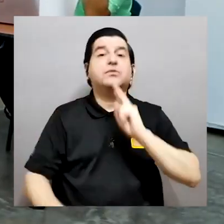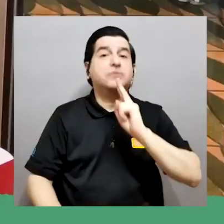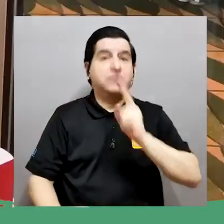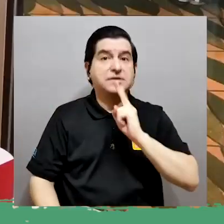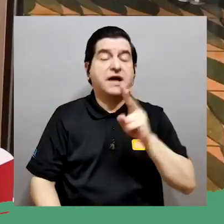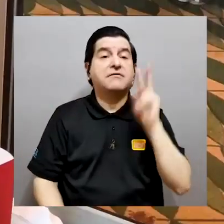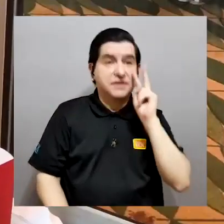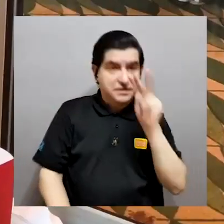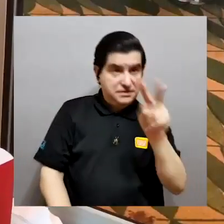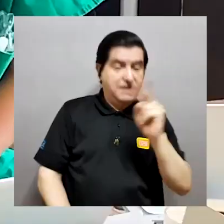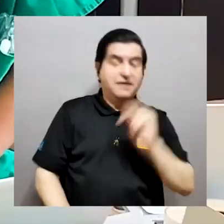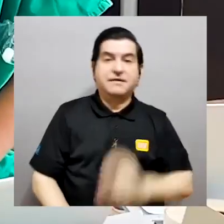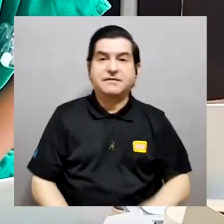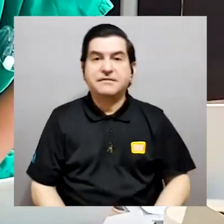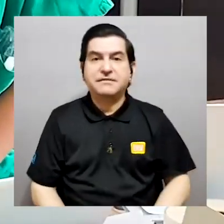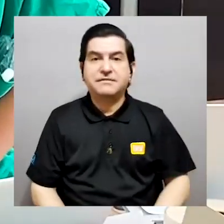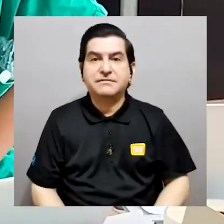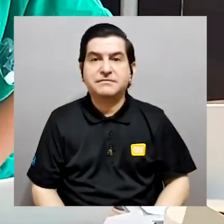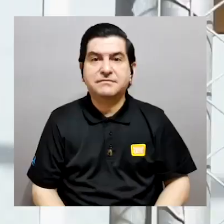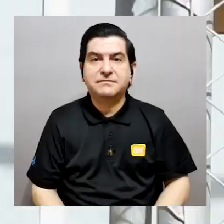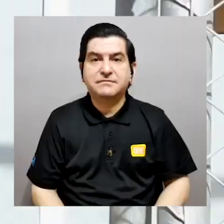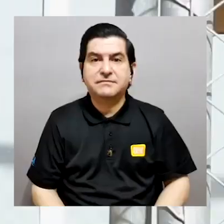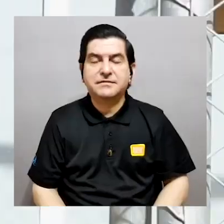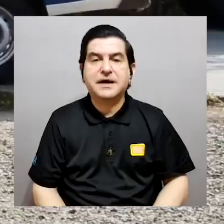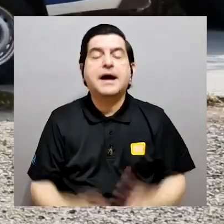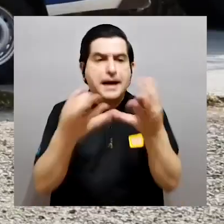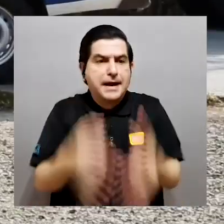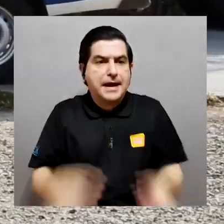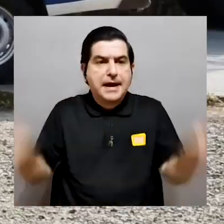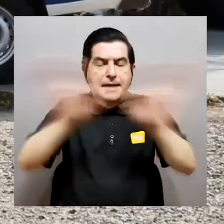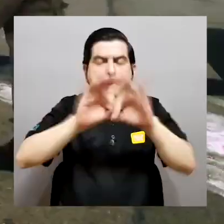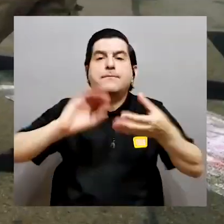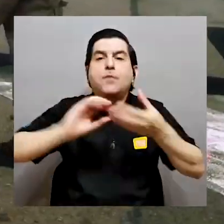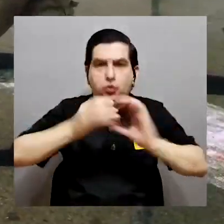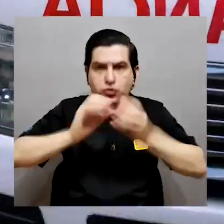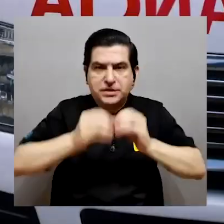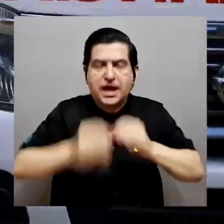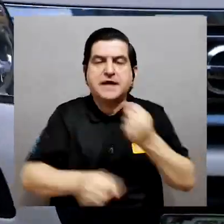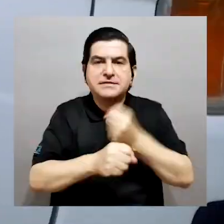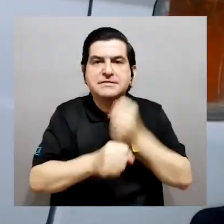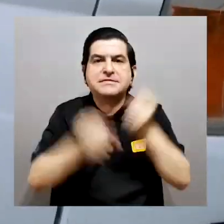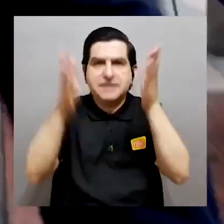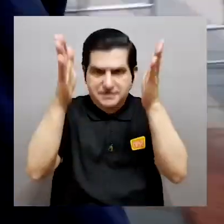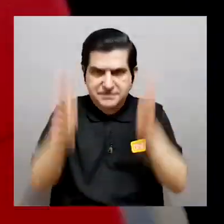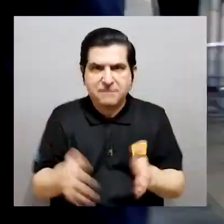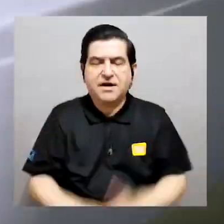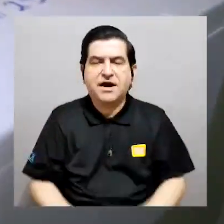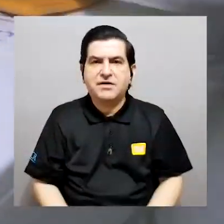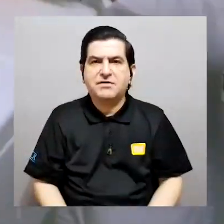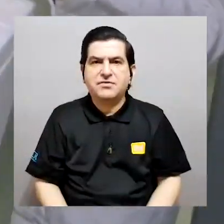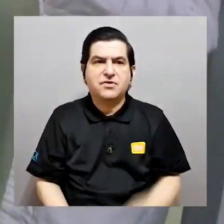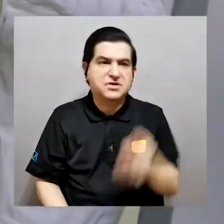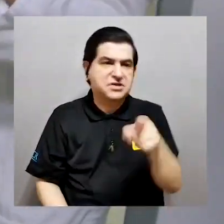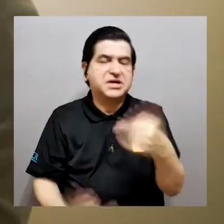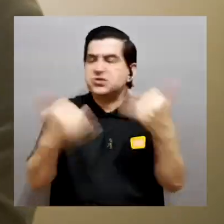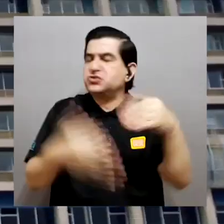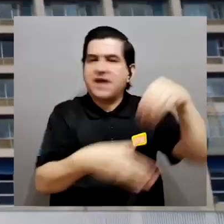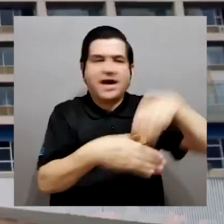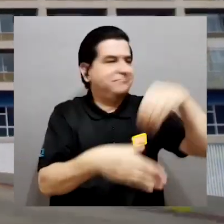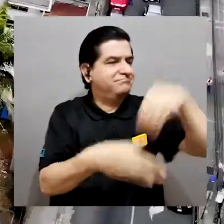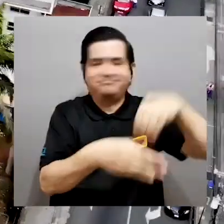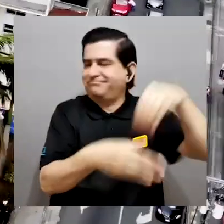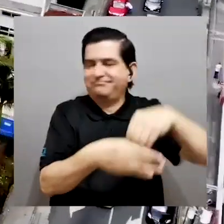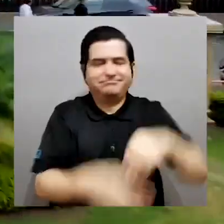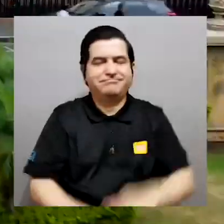es cierto y lo que uno sí ve, digamos, es que hay un importante número de trabajadores que han dejado, digamos, de